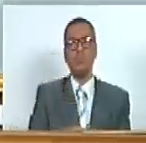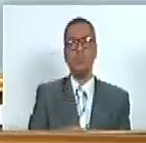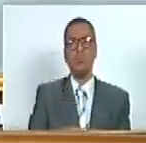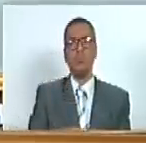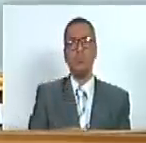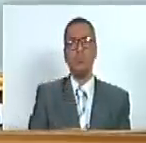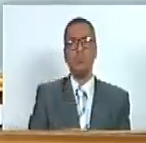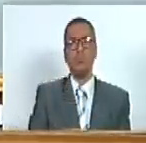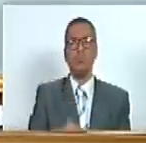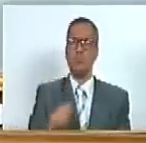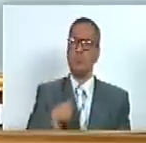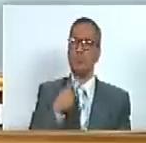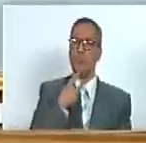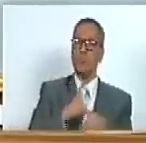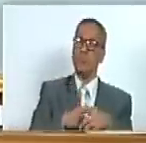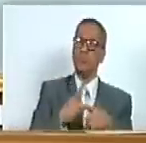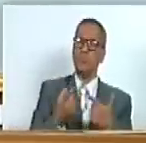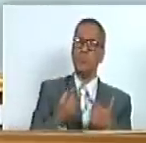¿Y entonces?